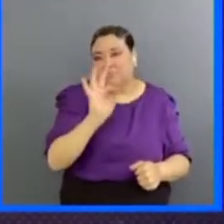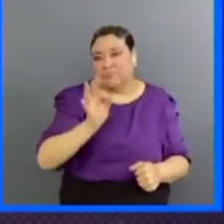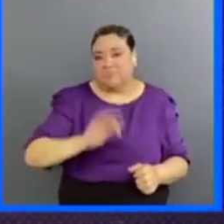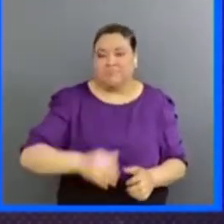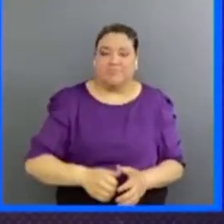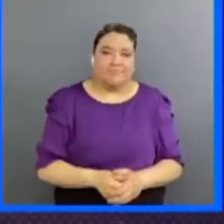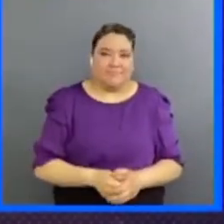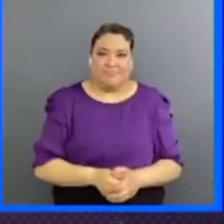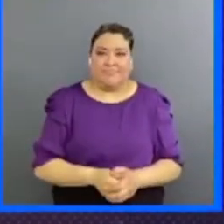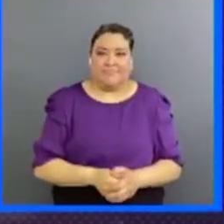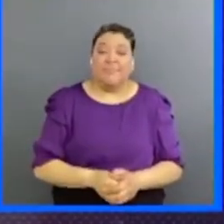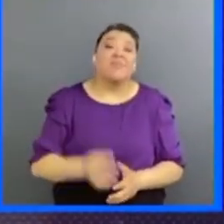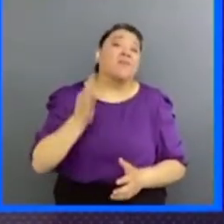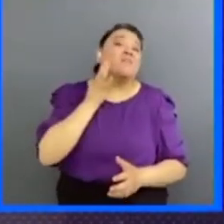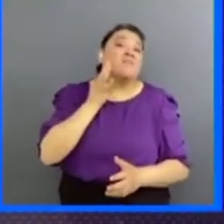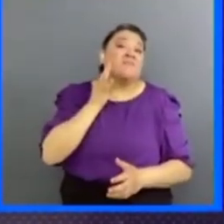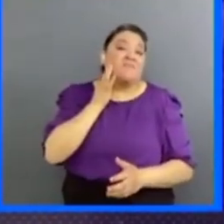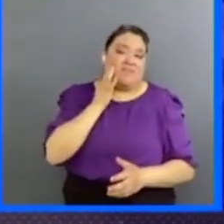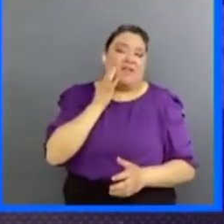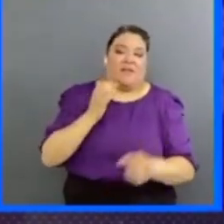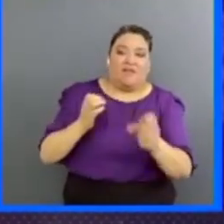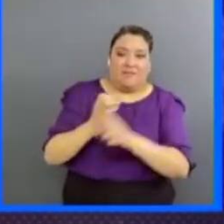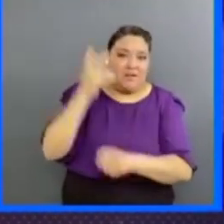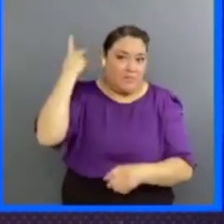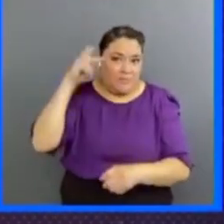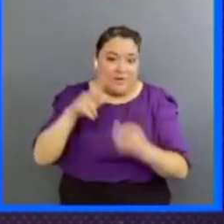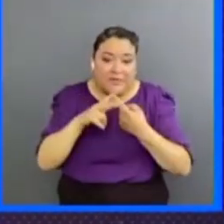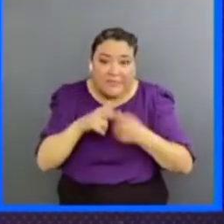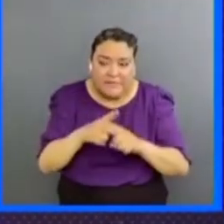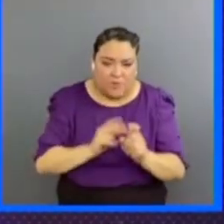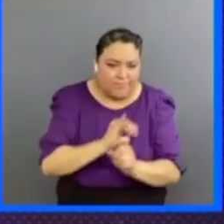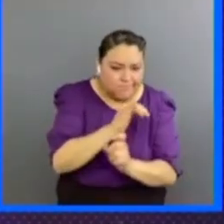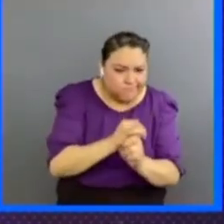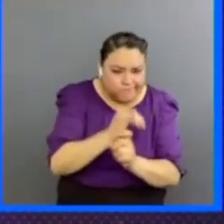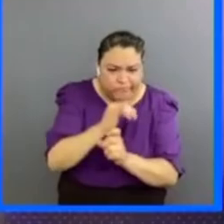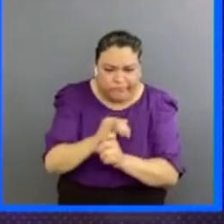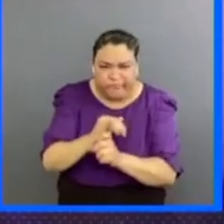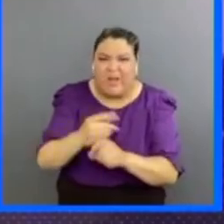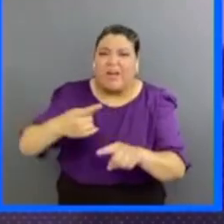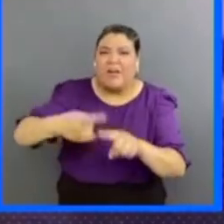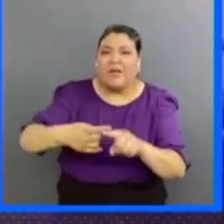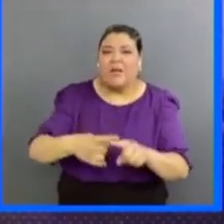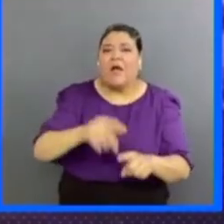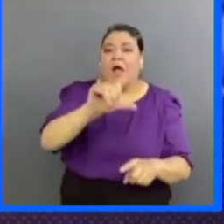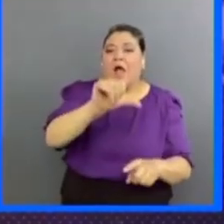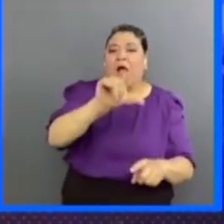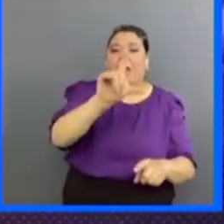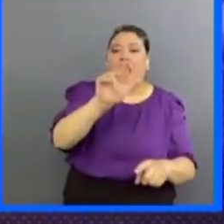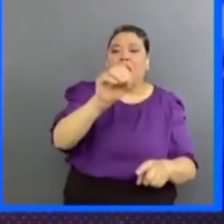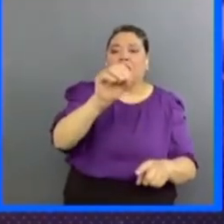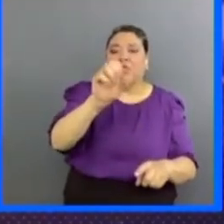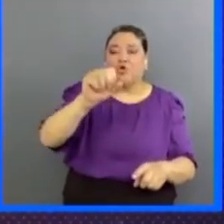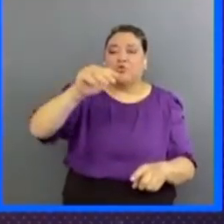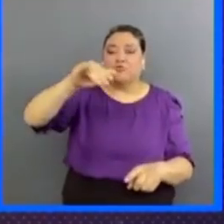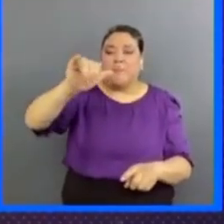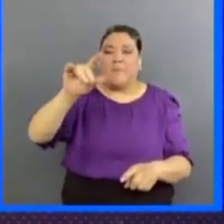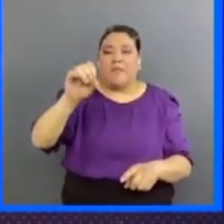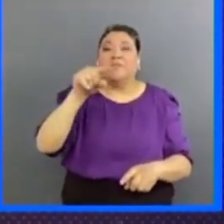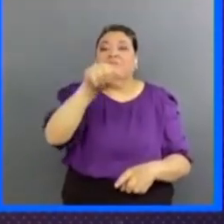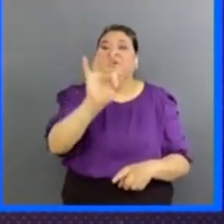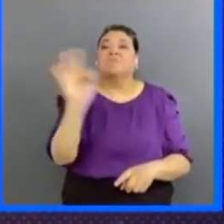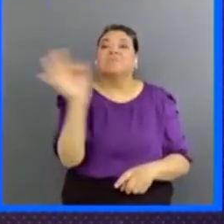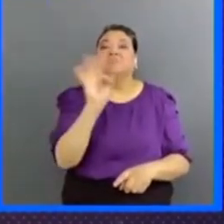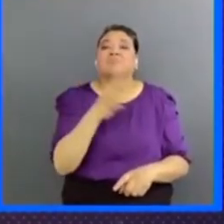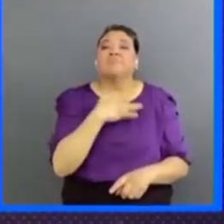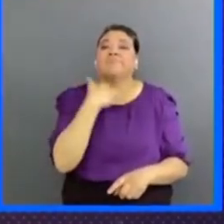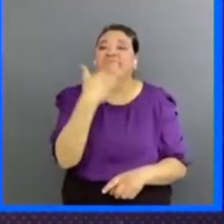La Fiscalía General del Estado de Puebla inició una investigación en contra de altos mandos de la dependencia por presuntos actos de corrupción y